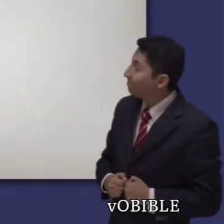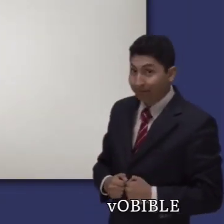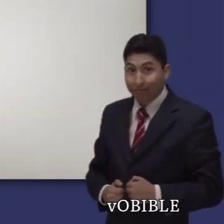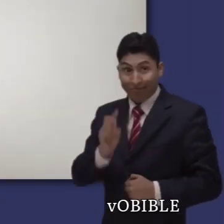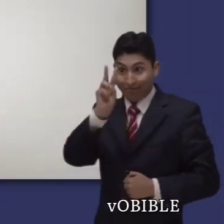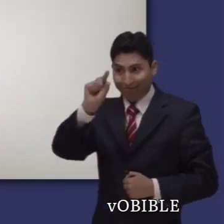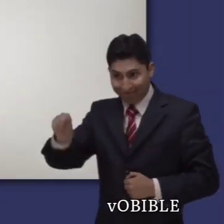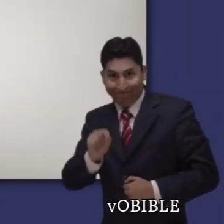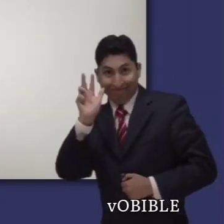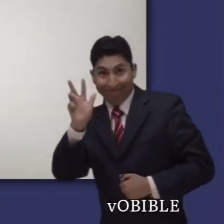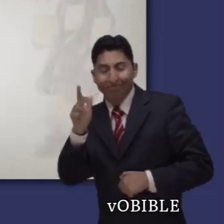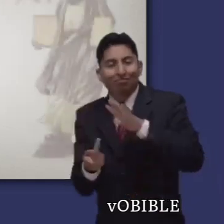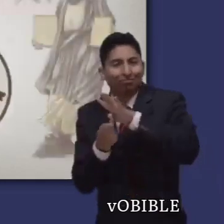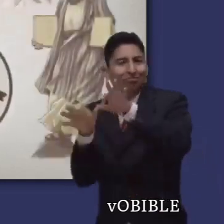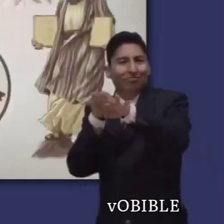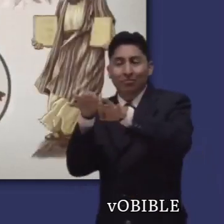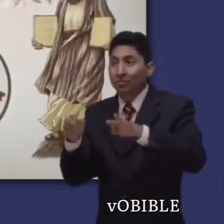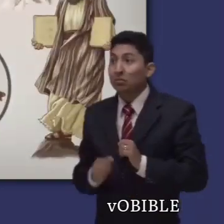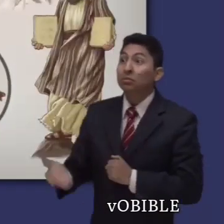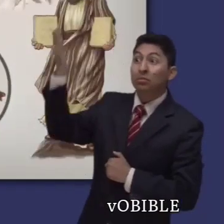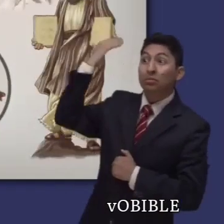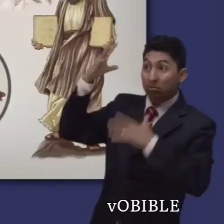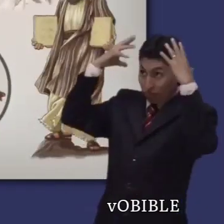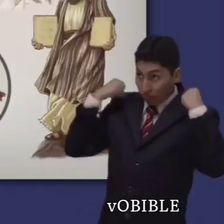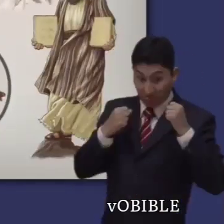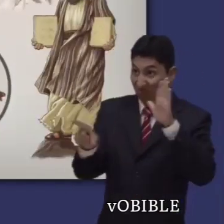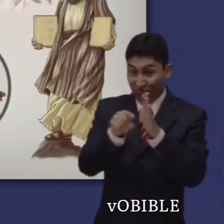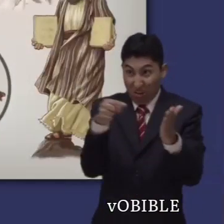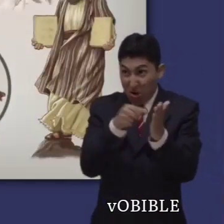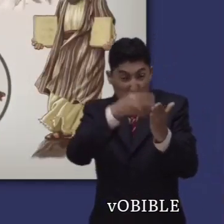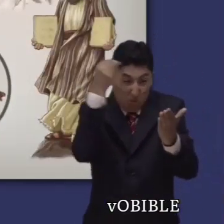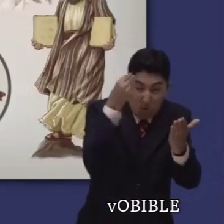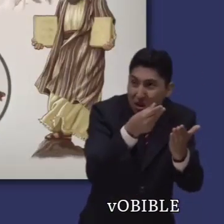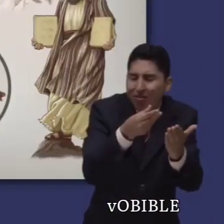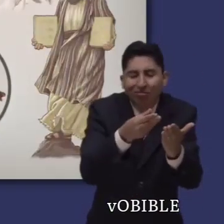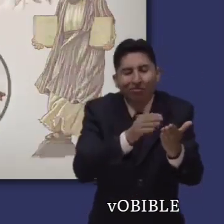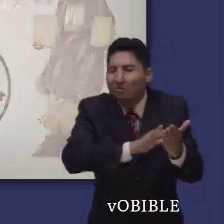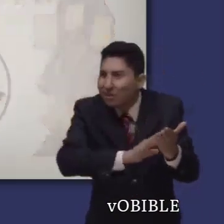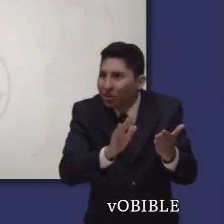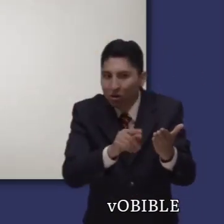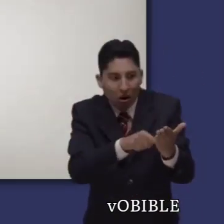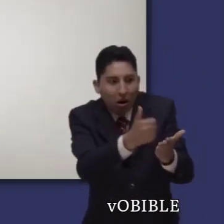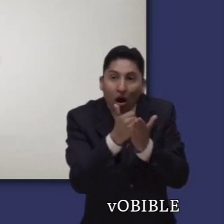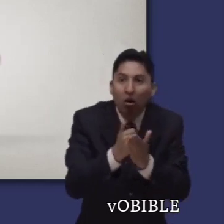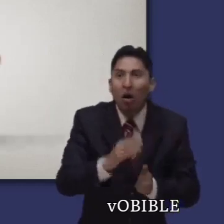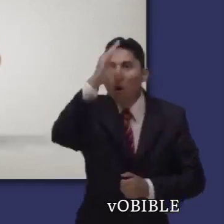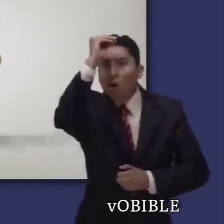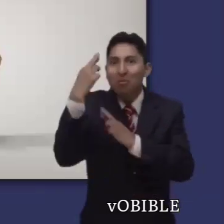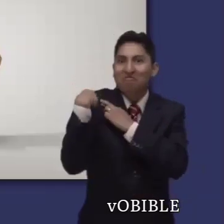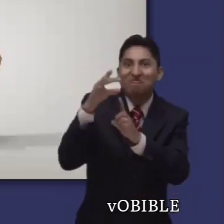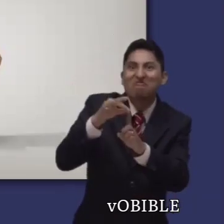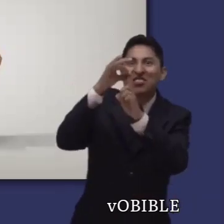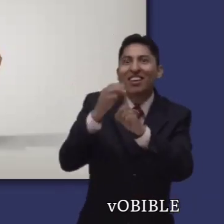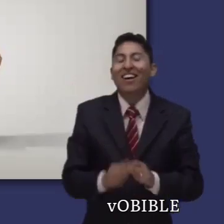En los capítulos 2 y 3, Pablo explica que nadie puede ser considerado justo por las obras de la ley. Dice